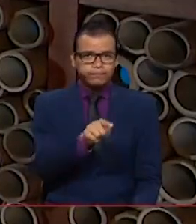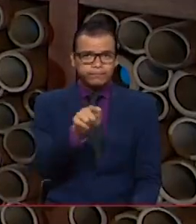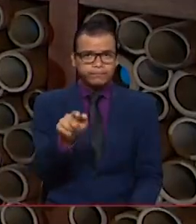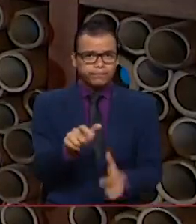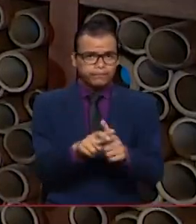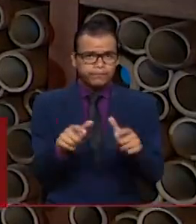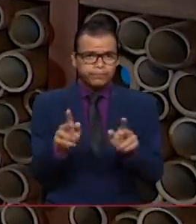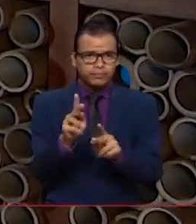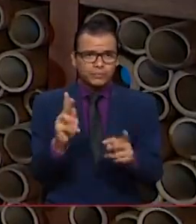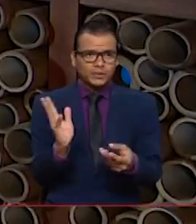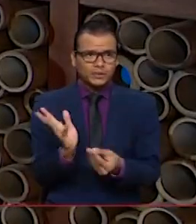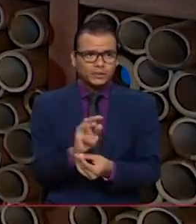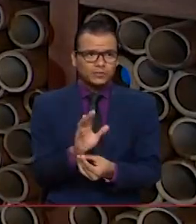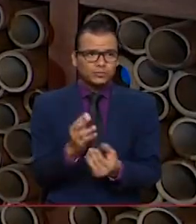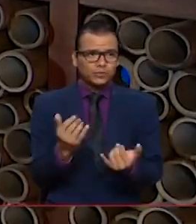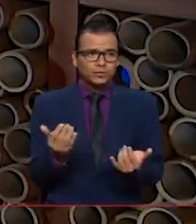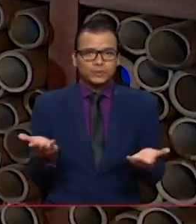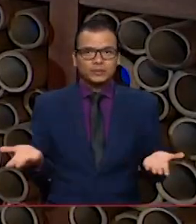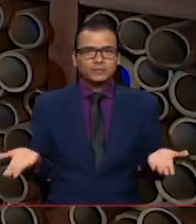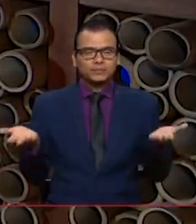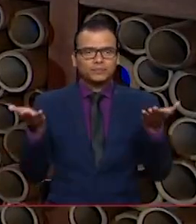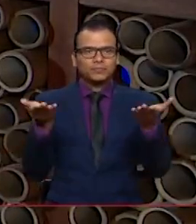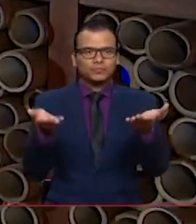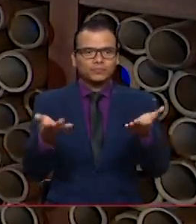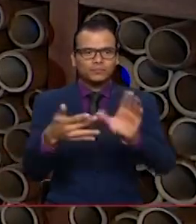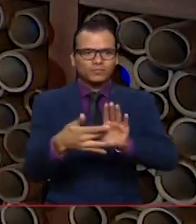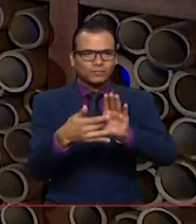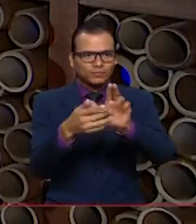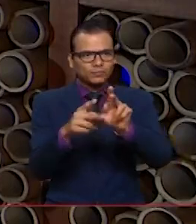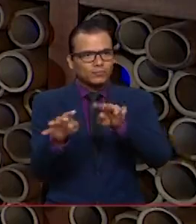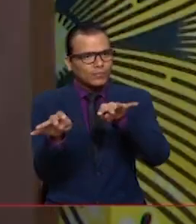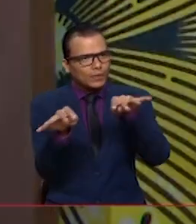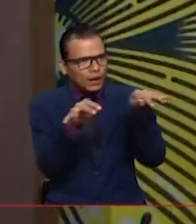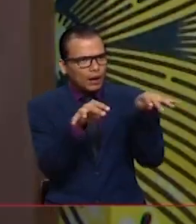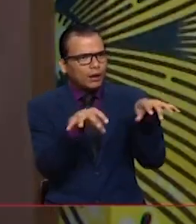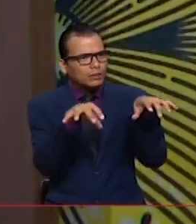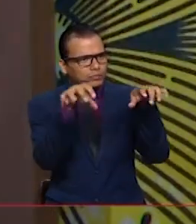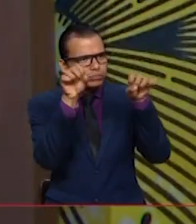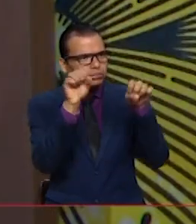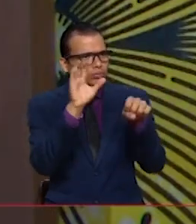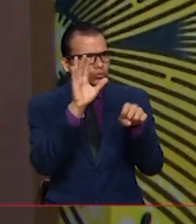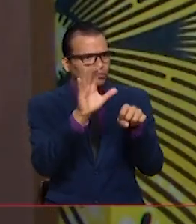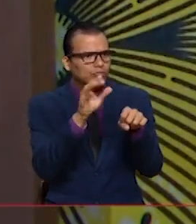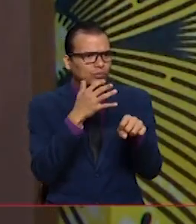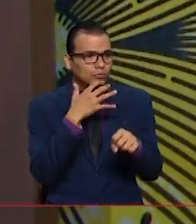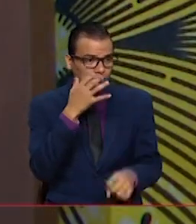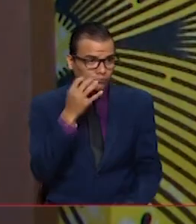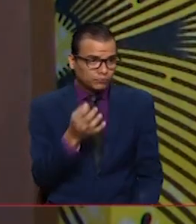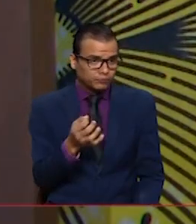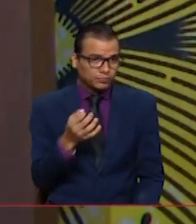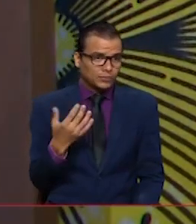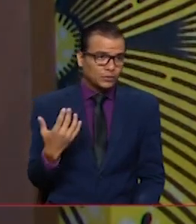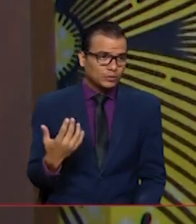y tener la oportunidad de presentarnos, de que nos conozcan, de que